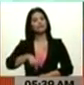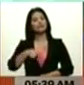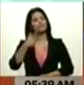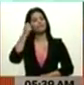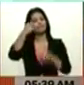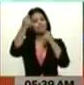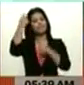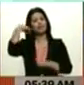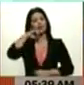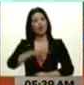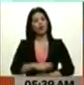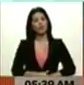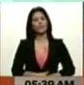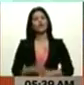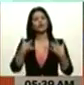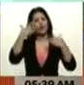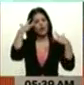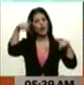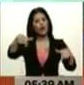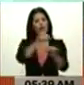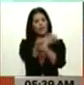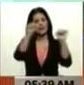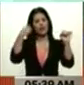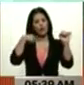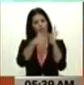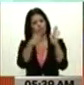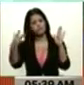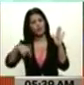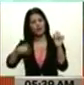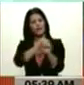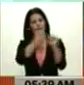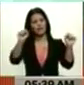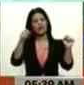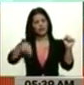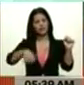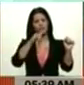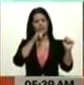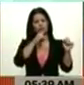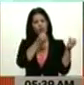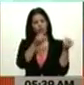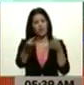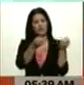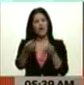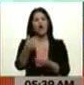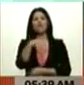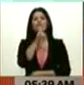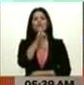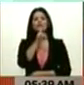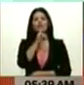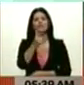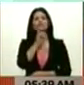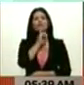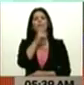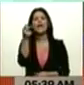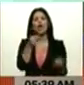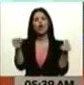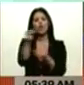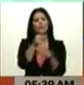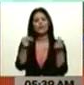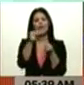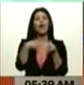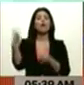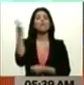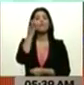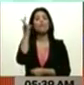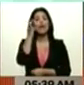fecha en historia. Va a haber seguramente durante la mañana de esta nueva programación de Venezolana de Televisión, un programa que se estrena hoy que se llama Economía. Va a estar Day Rally,